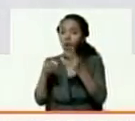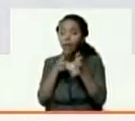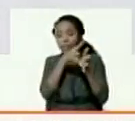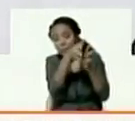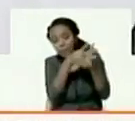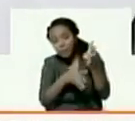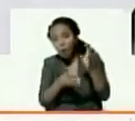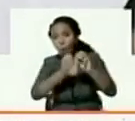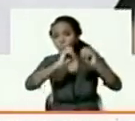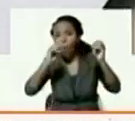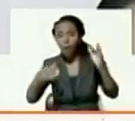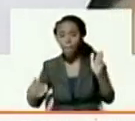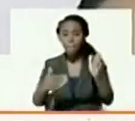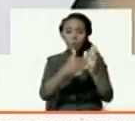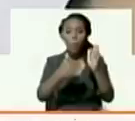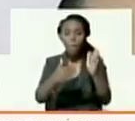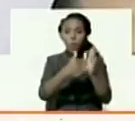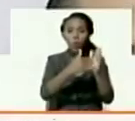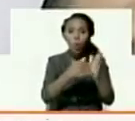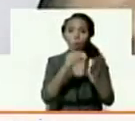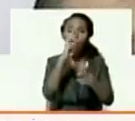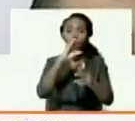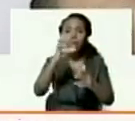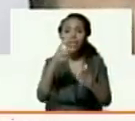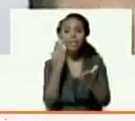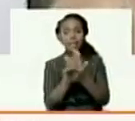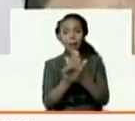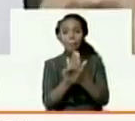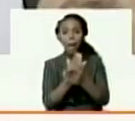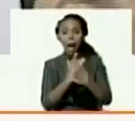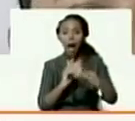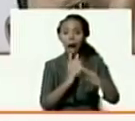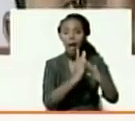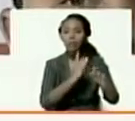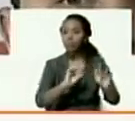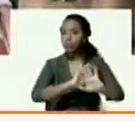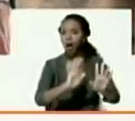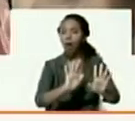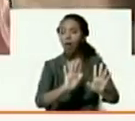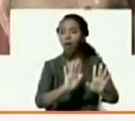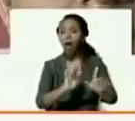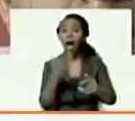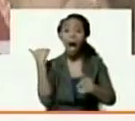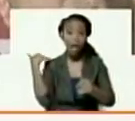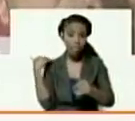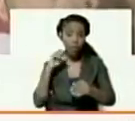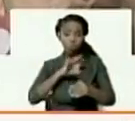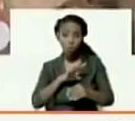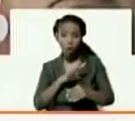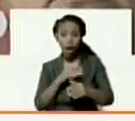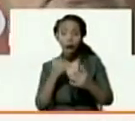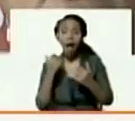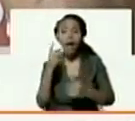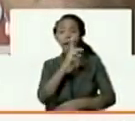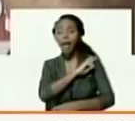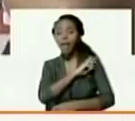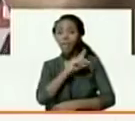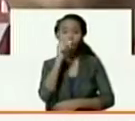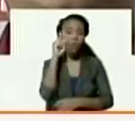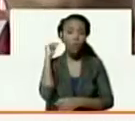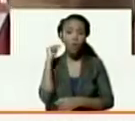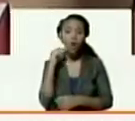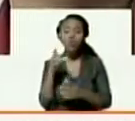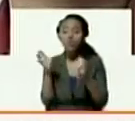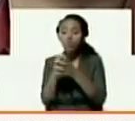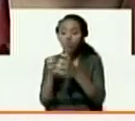que llegaba hasta ahí, hasta la UVCHE. Dentro de la UVCHE estaba el jefe o la jefa de esa UVCHE y